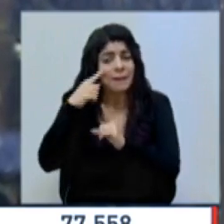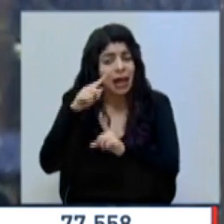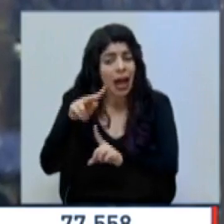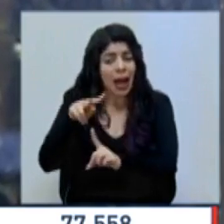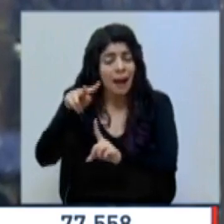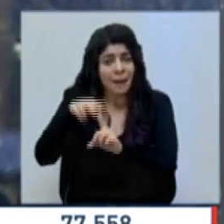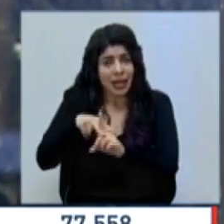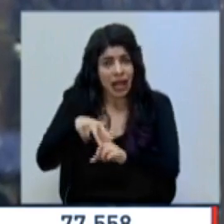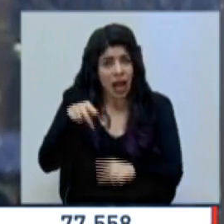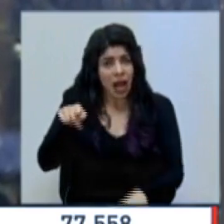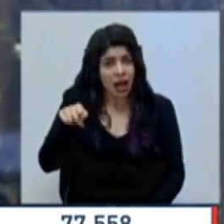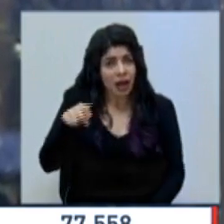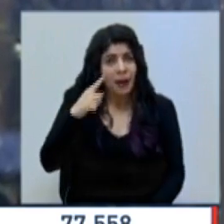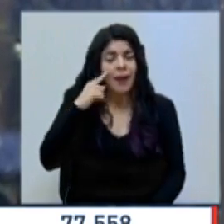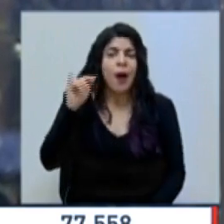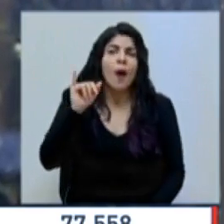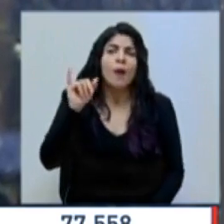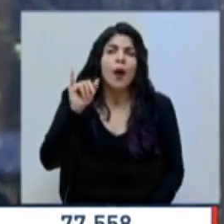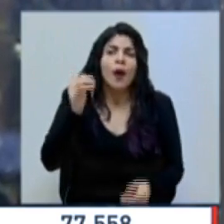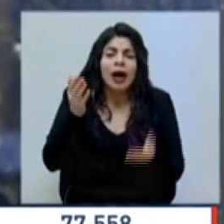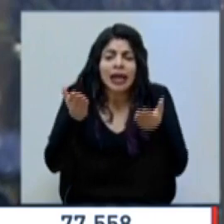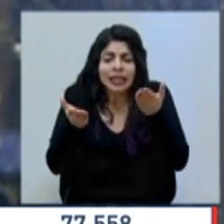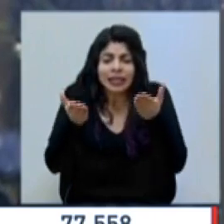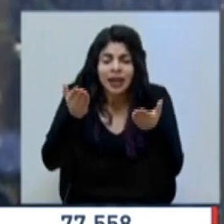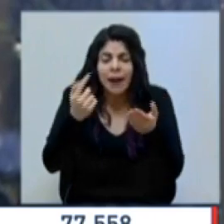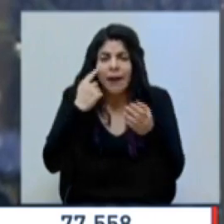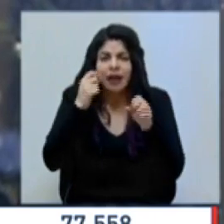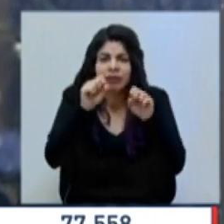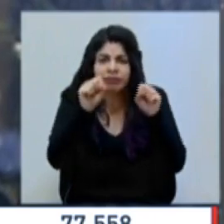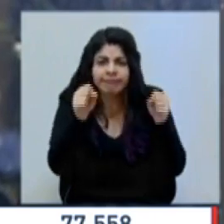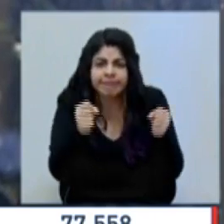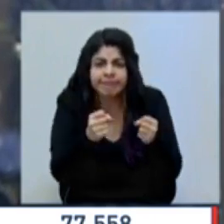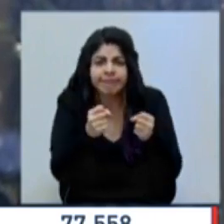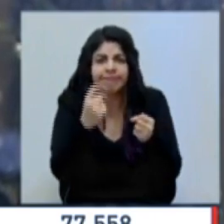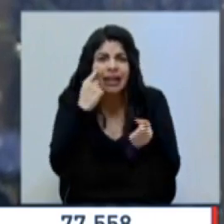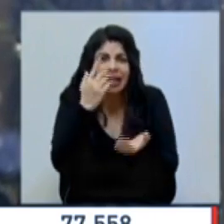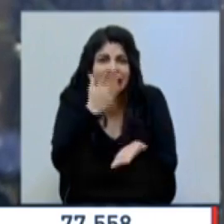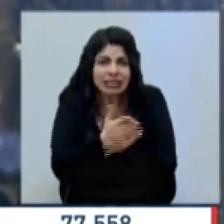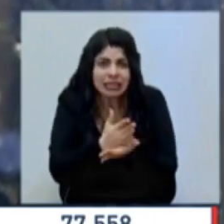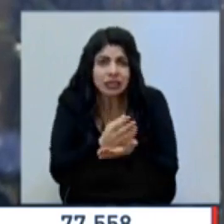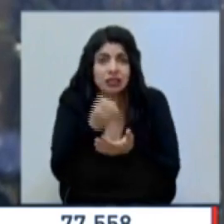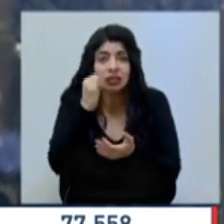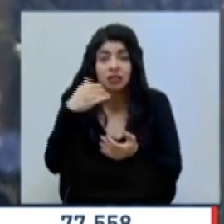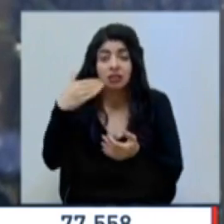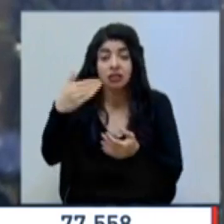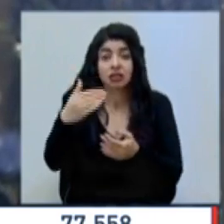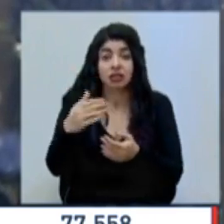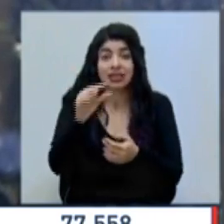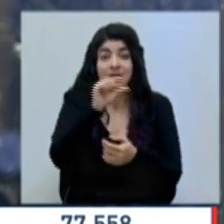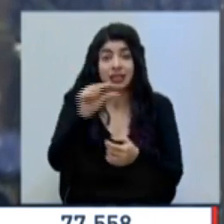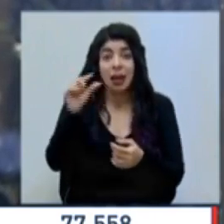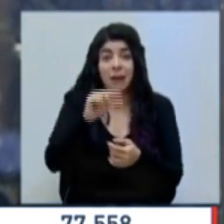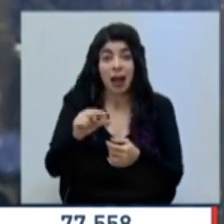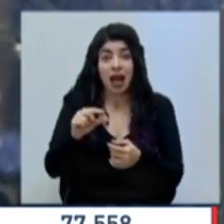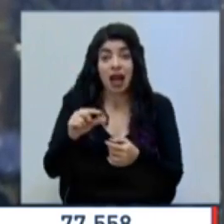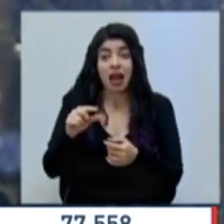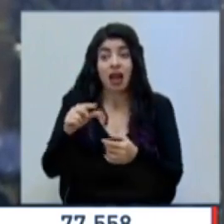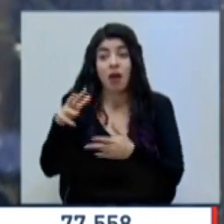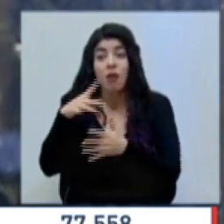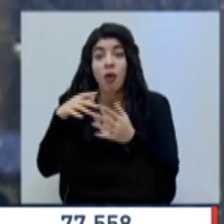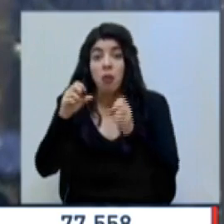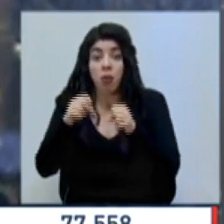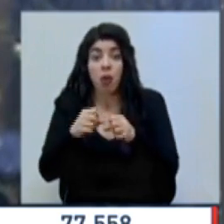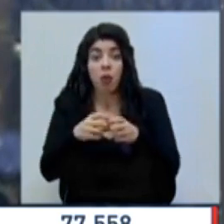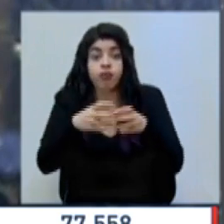aplicación para amortiguar, para contener, para frenar lo que se vaya a presentar en las próximas semanas en cuanto a ese